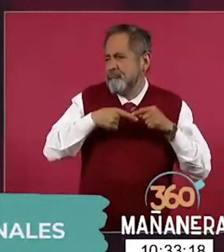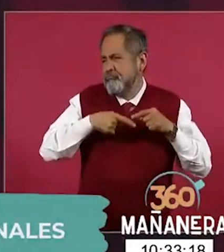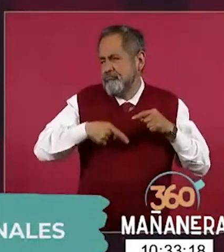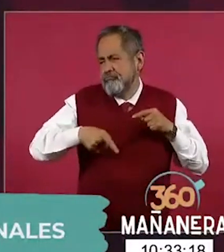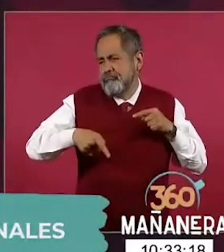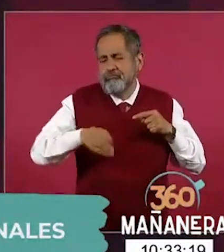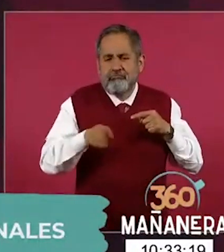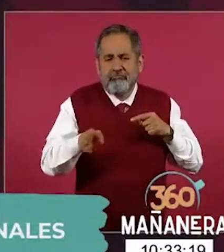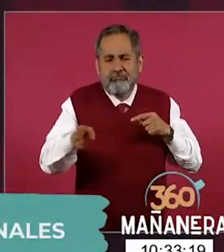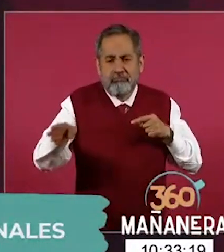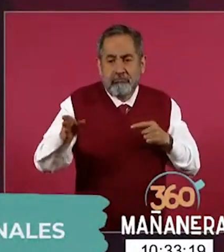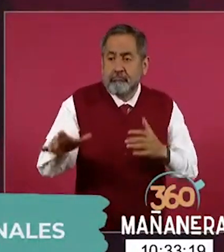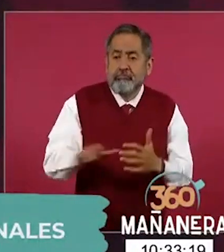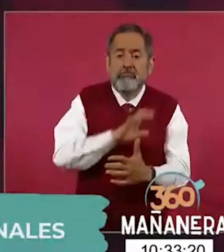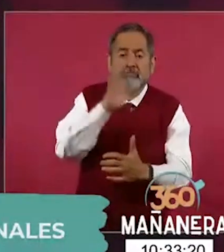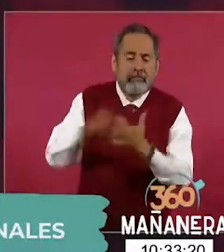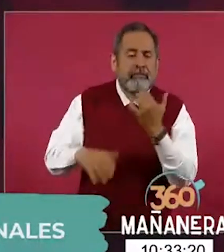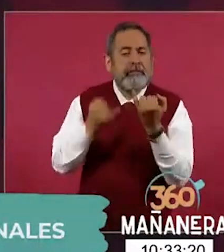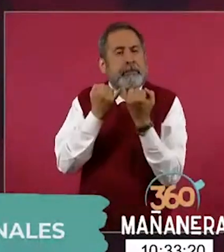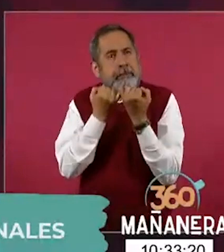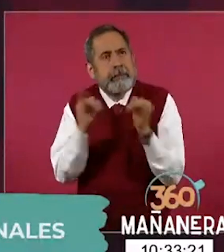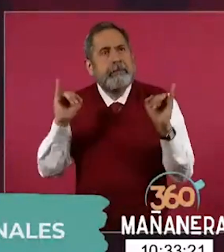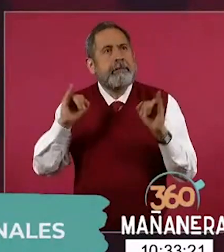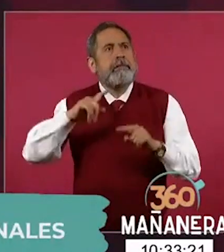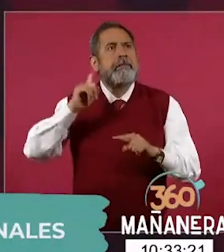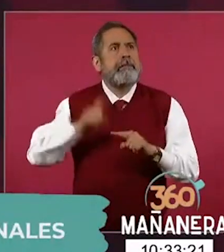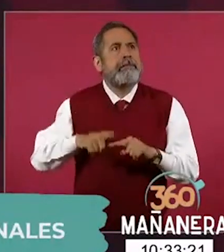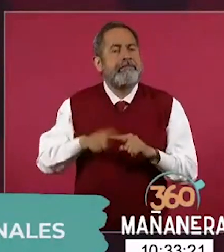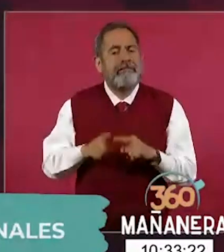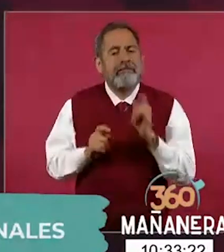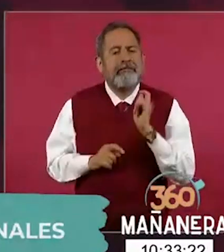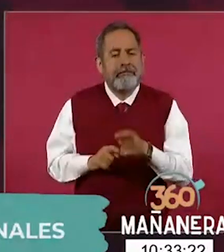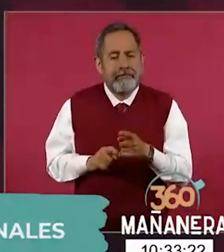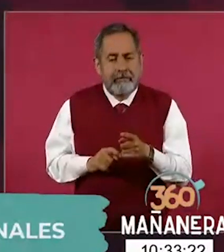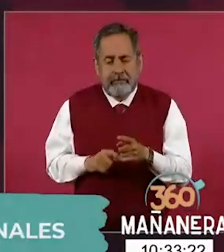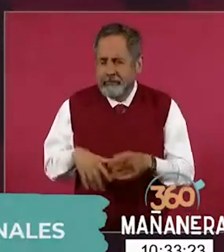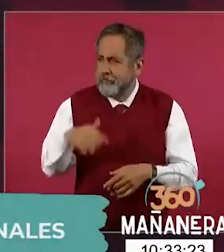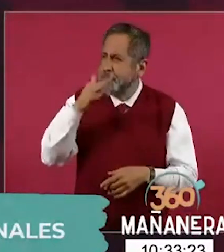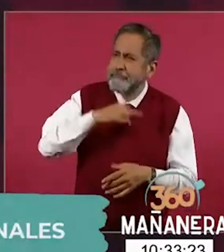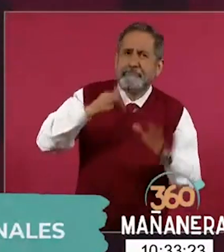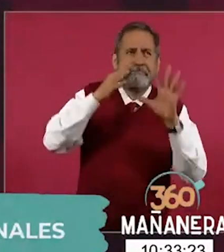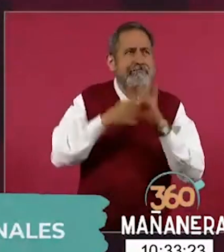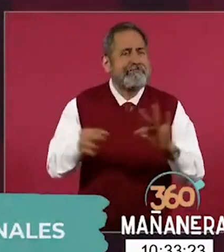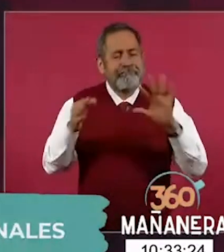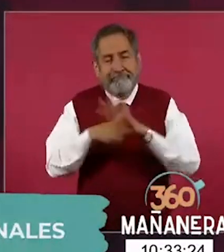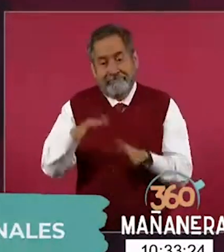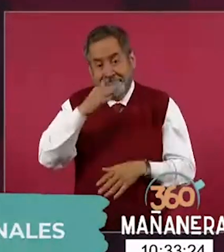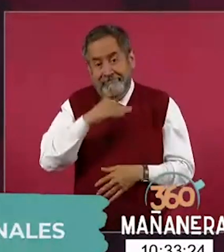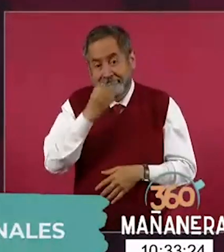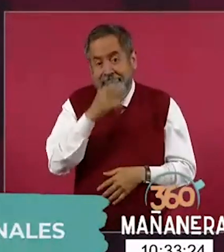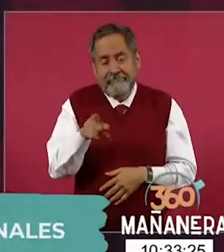lo terminó lo inauguró fue una fiesta